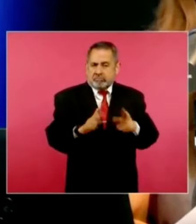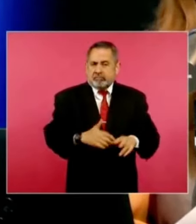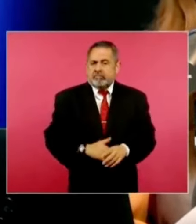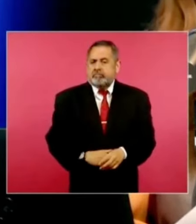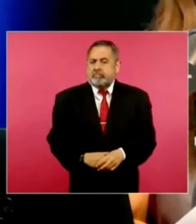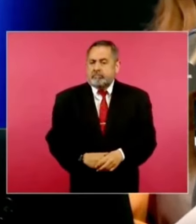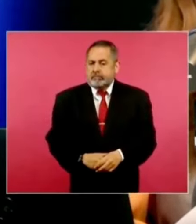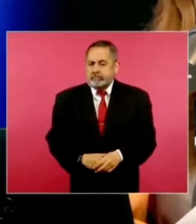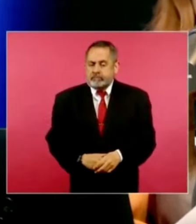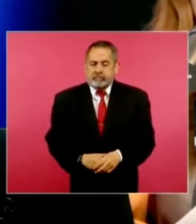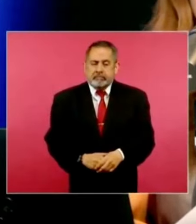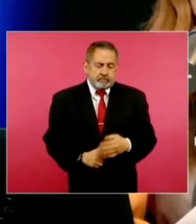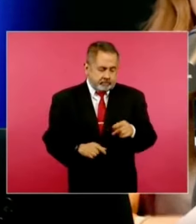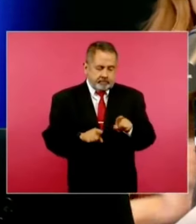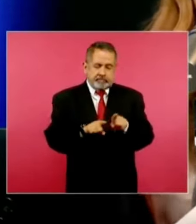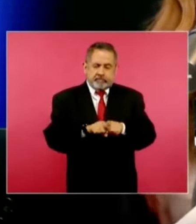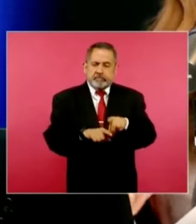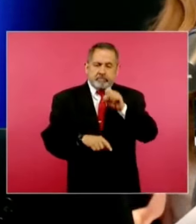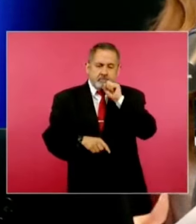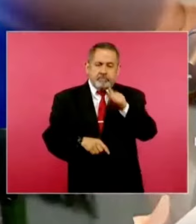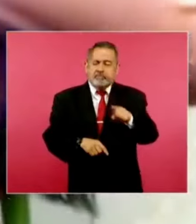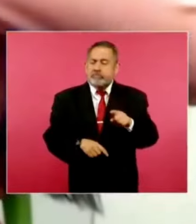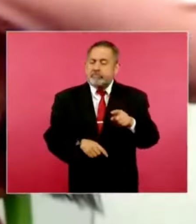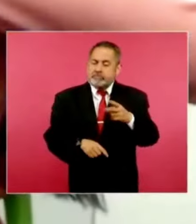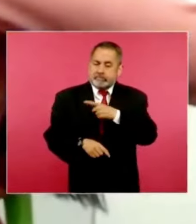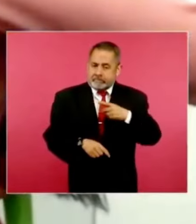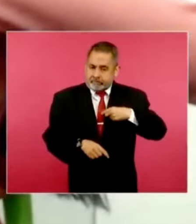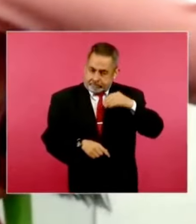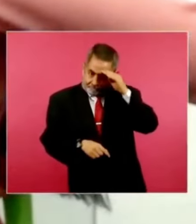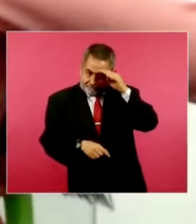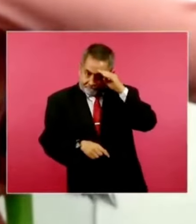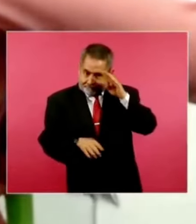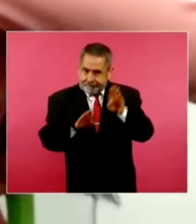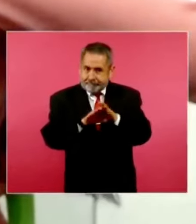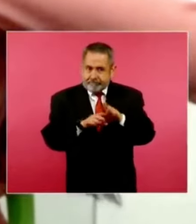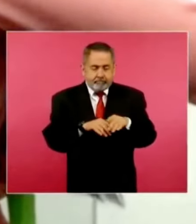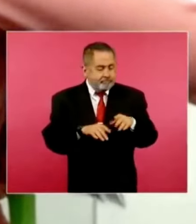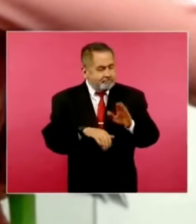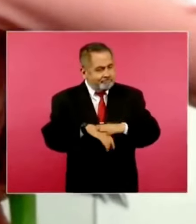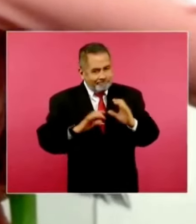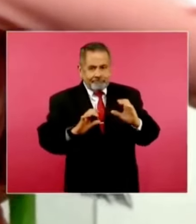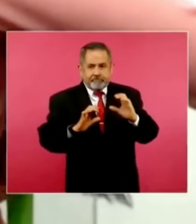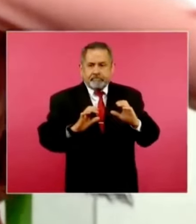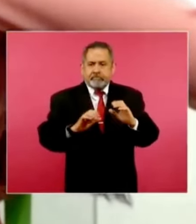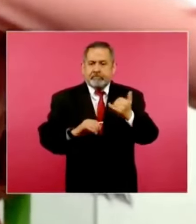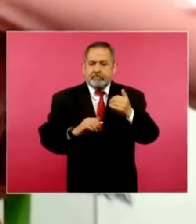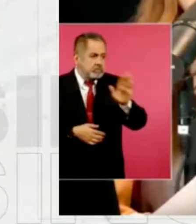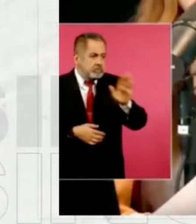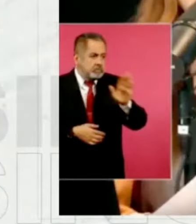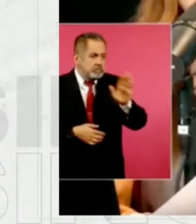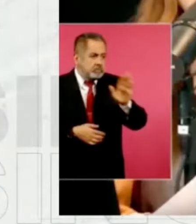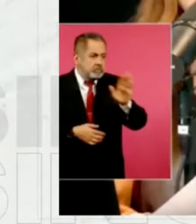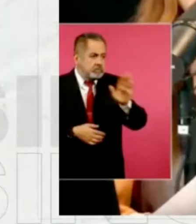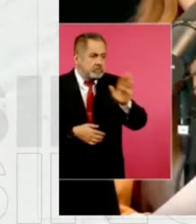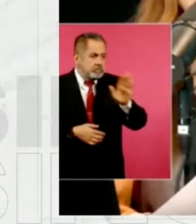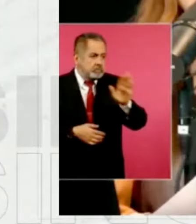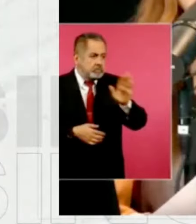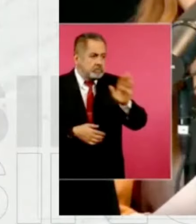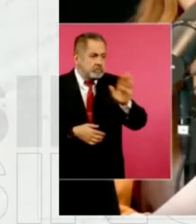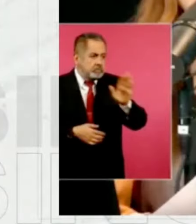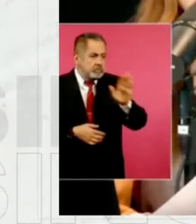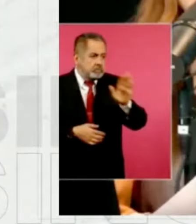Así es. Entonces tenemos que estar muy pendientes, Azucena. y con todo respeto, y perdóneme que yo